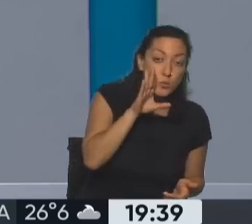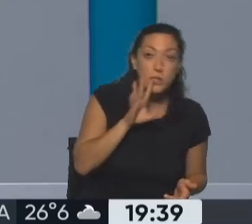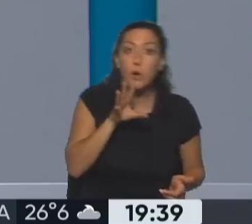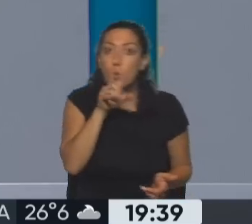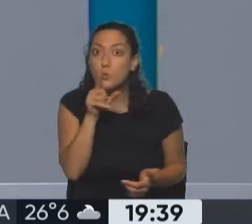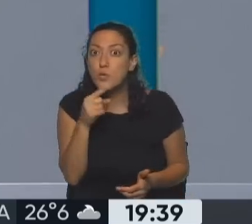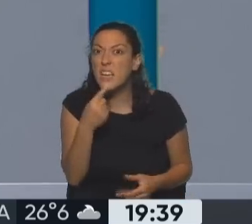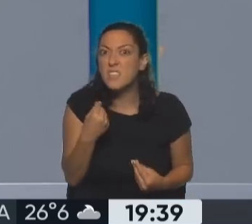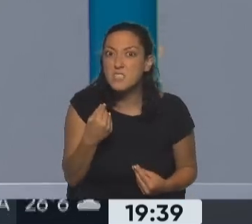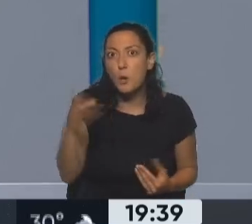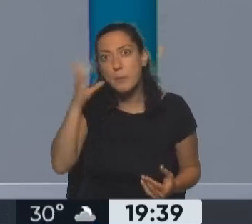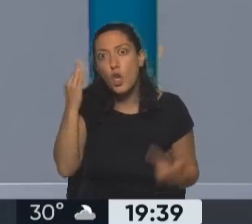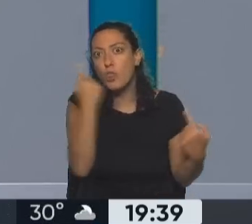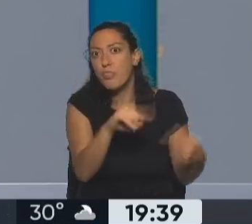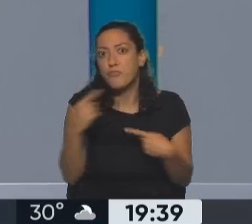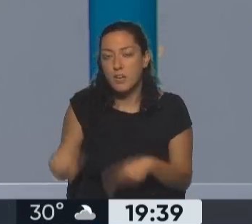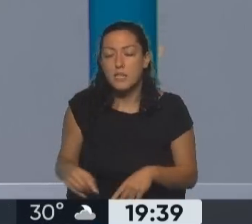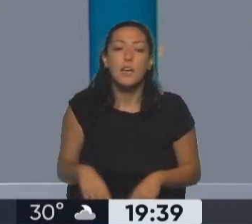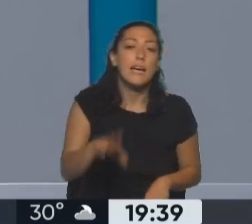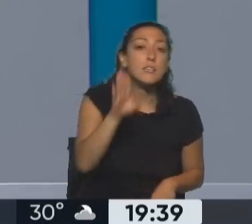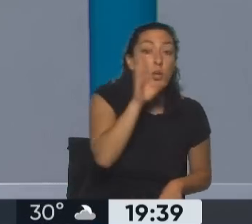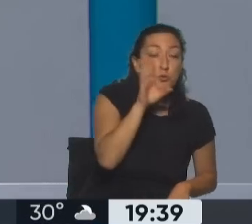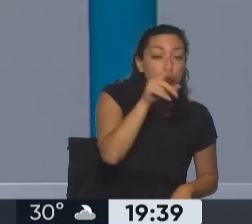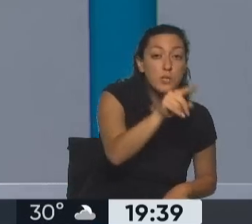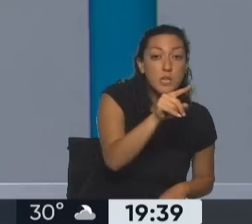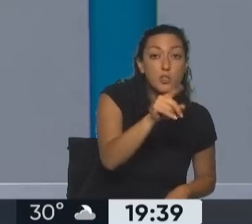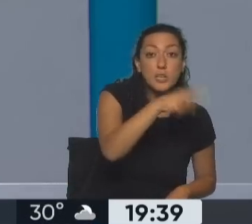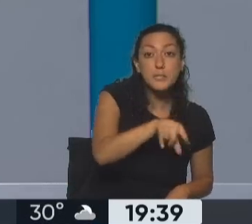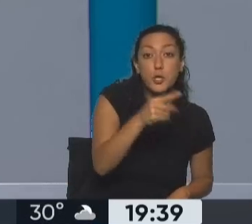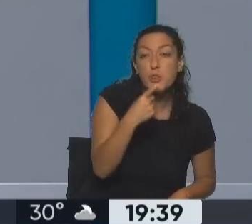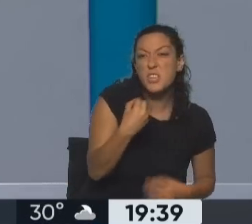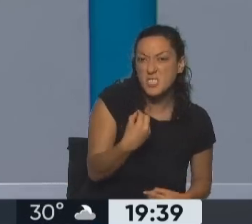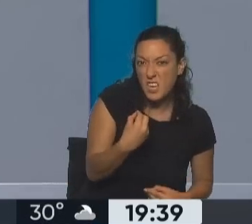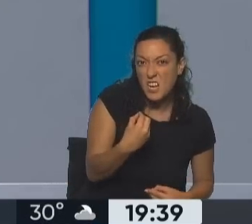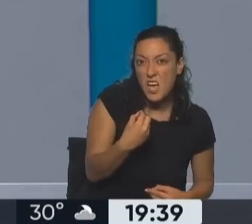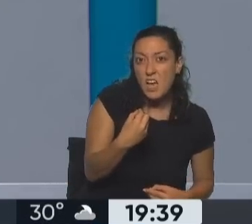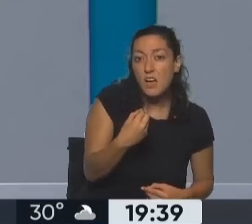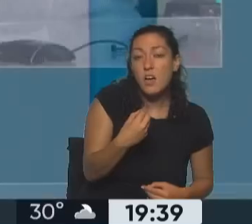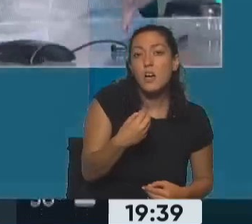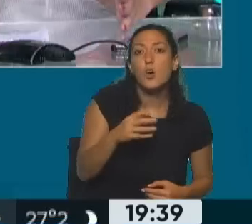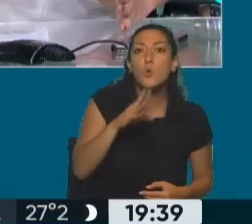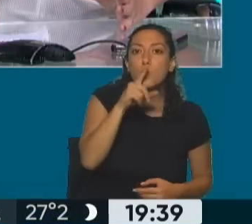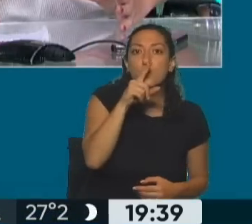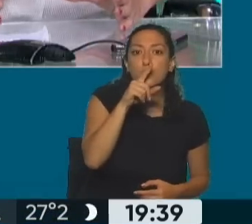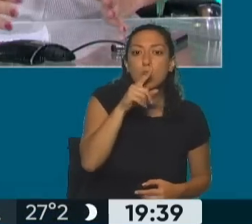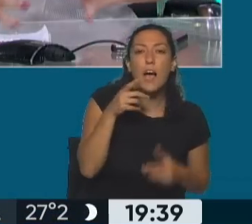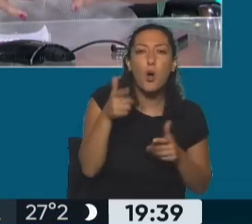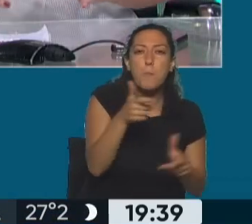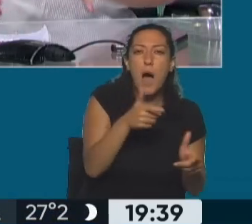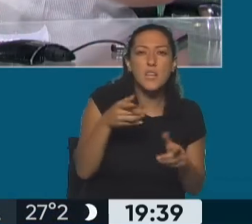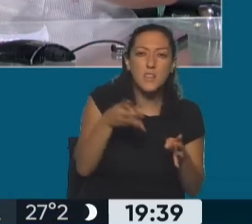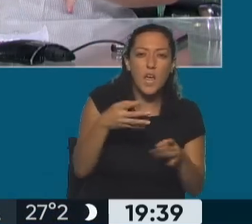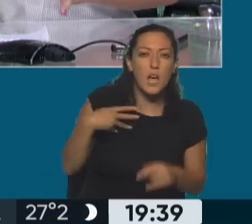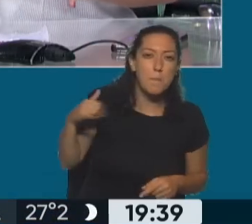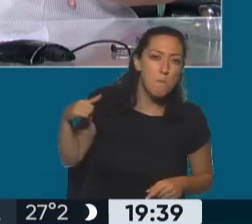Rusia difiere. Arrancamos por Estados Unidos, ¿no? Bueno. Lo que dice Estados Unidos es que un avión de combate ruso, un caza,